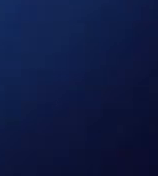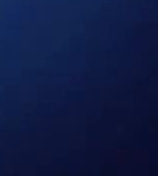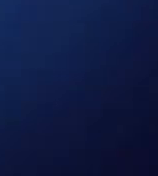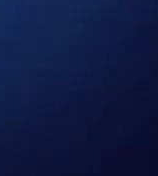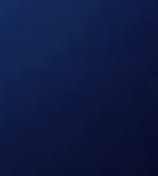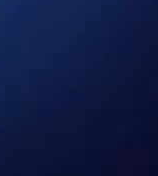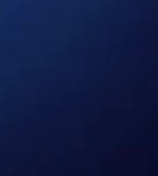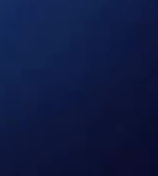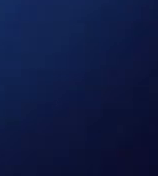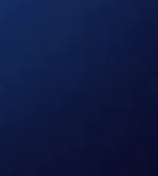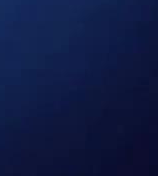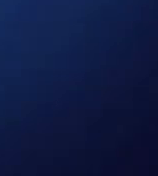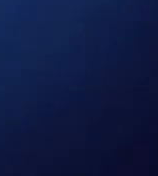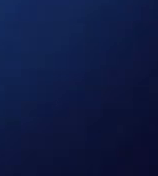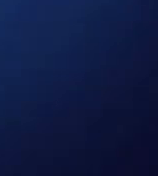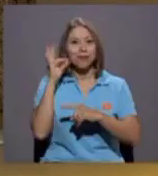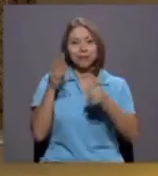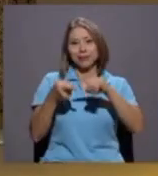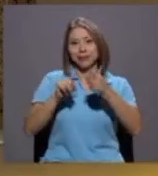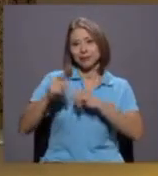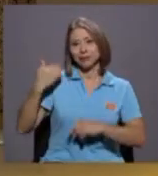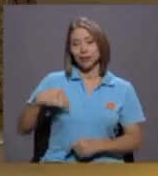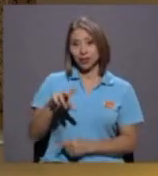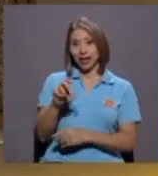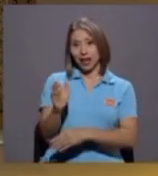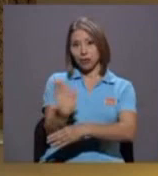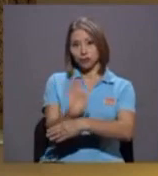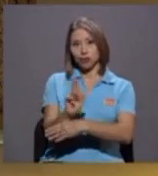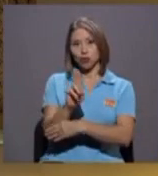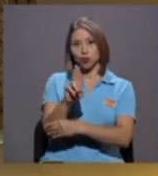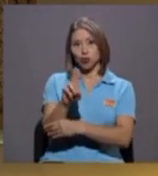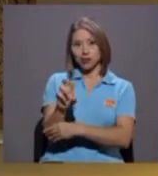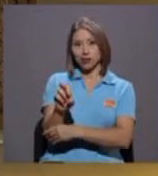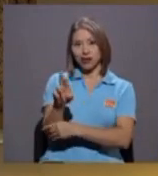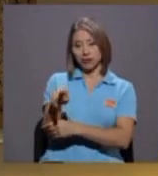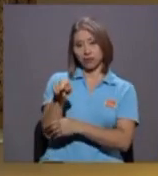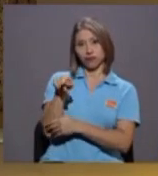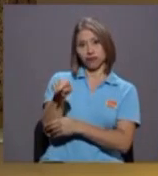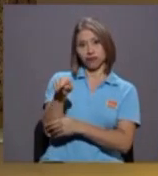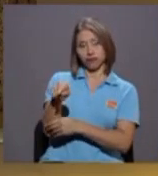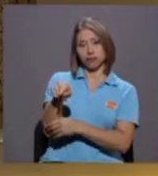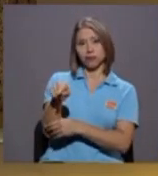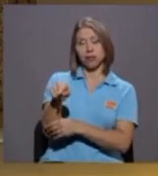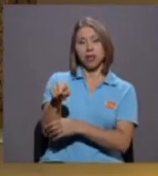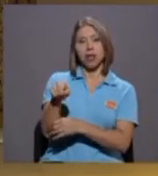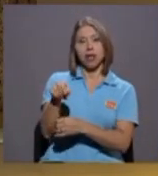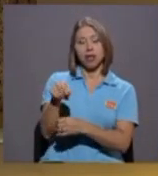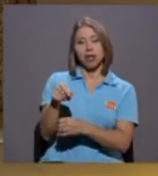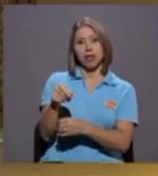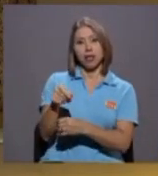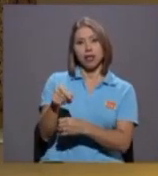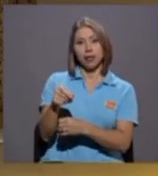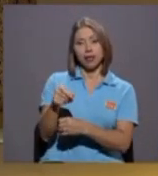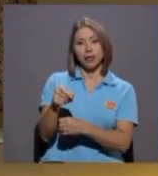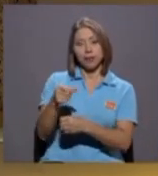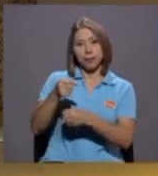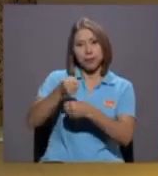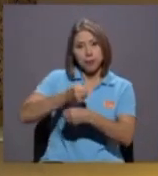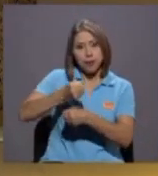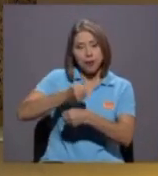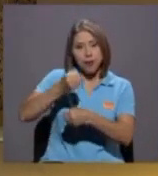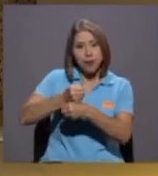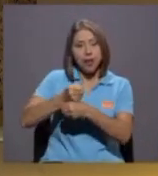Los saludamos, amigas y amigos de Canal UCR, este medio televisivo universitario que se